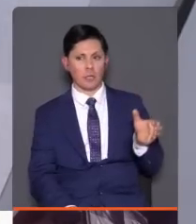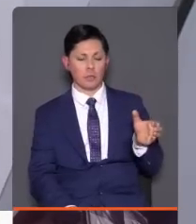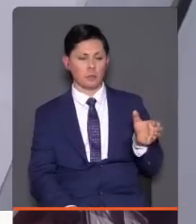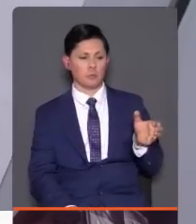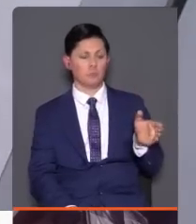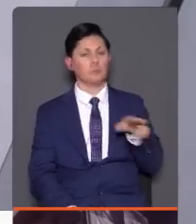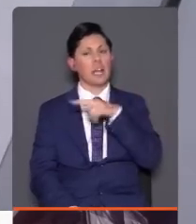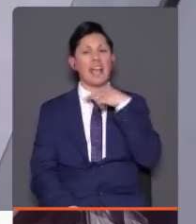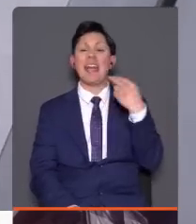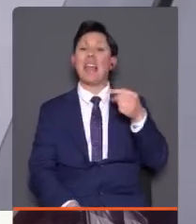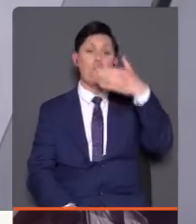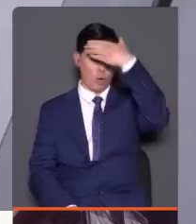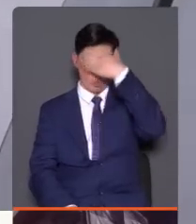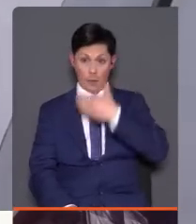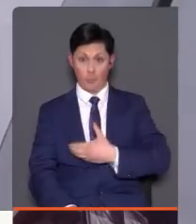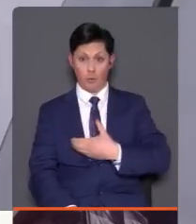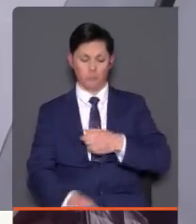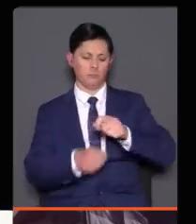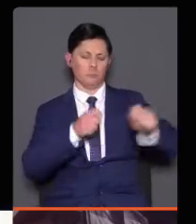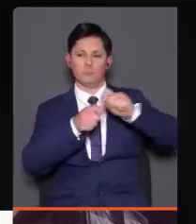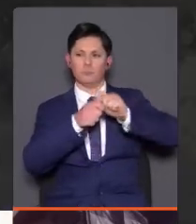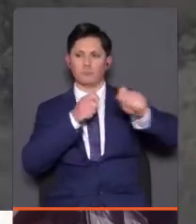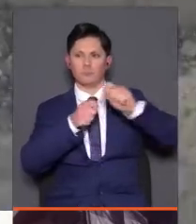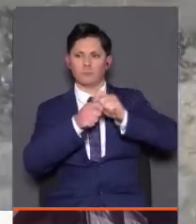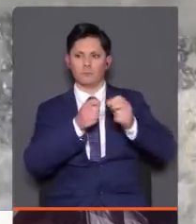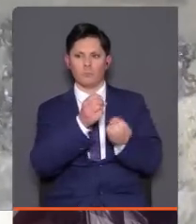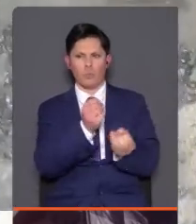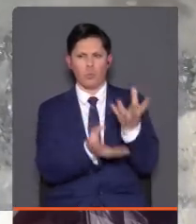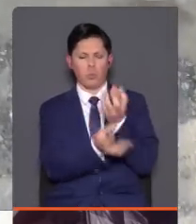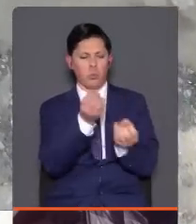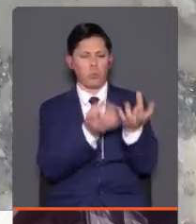fue quemado en pleno centro de la ciudad.